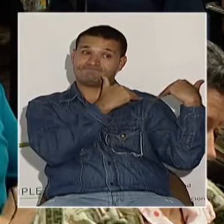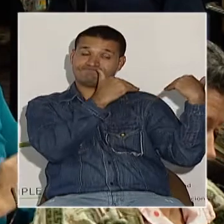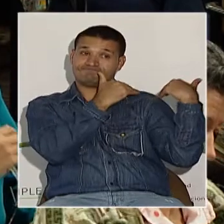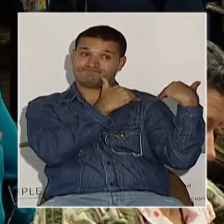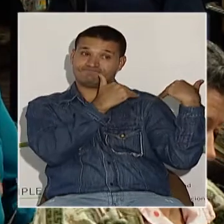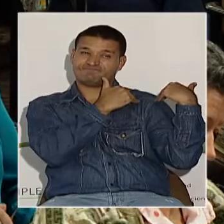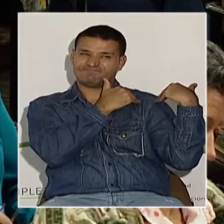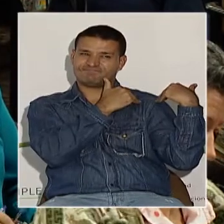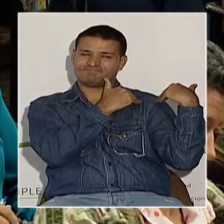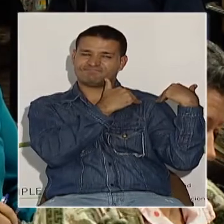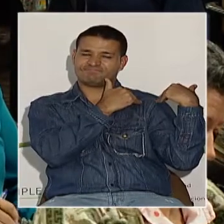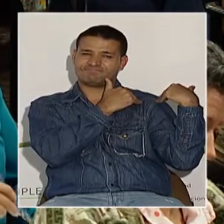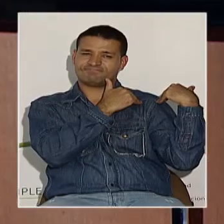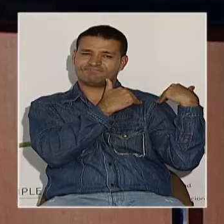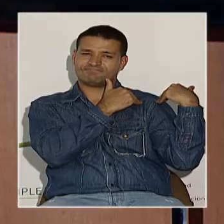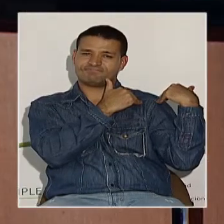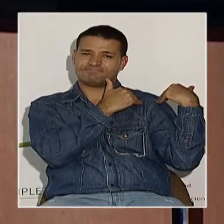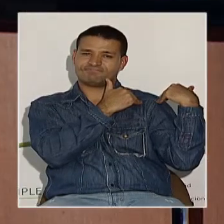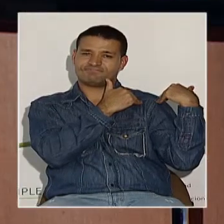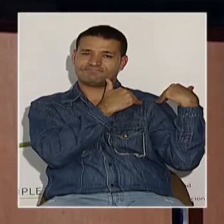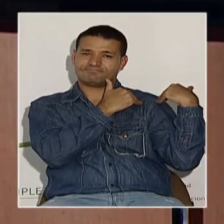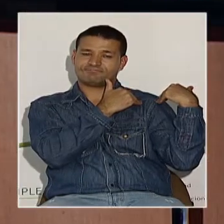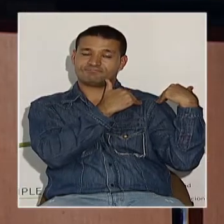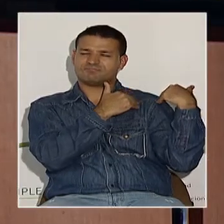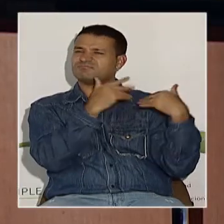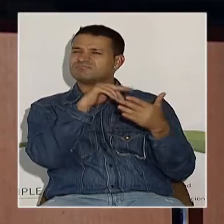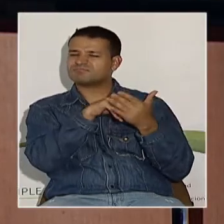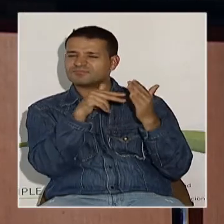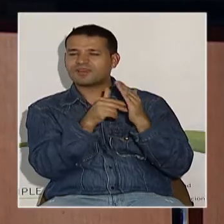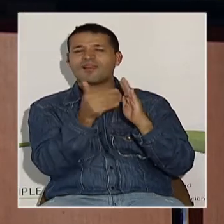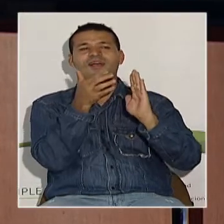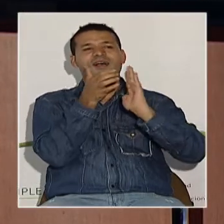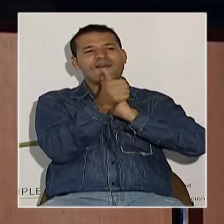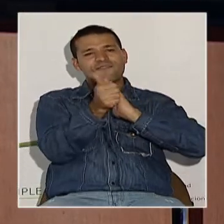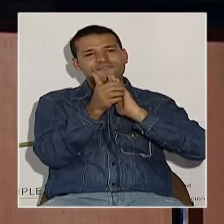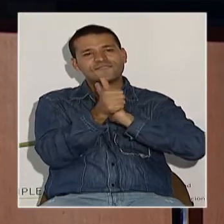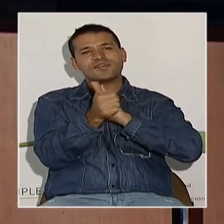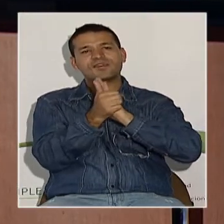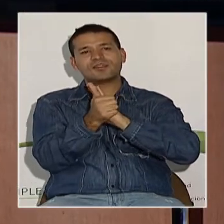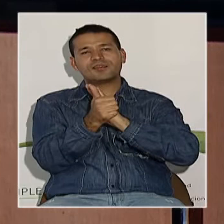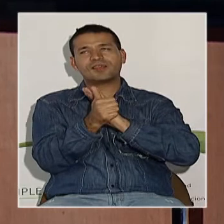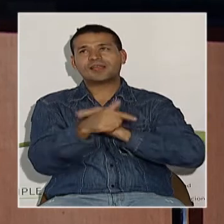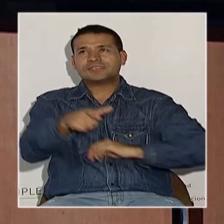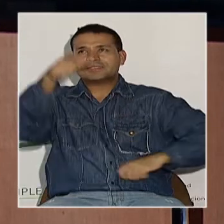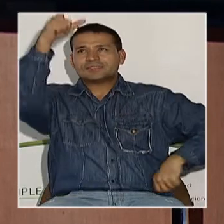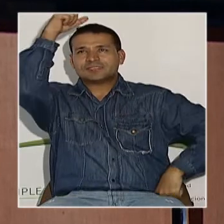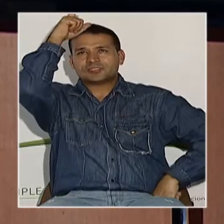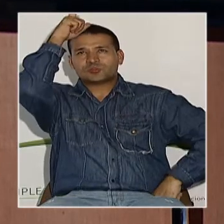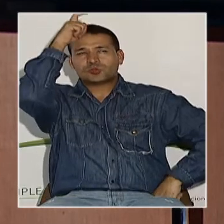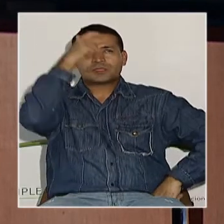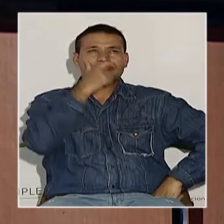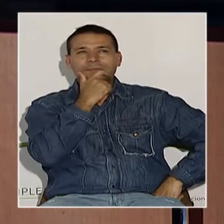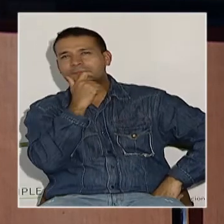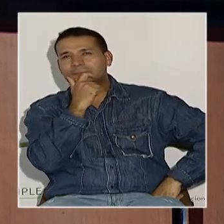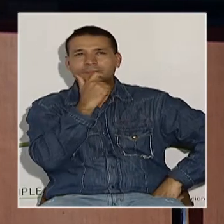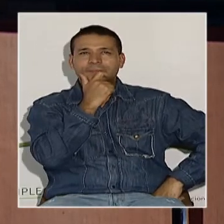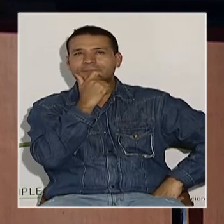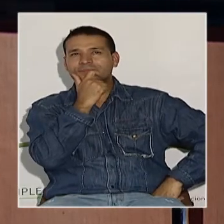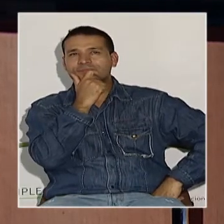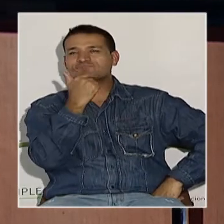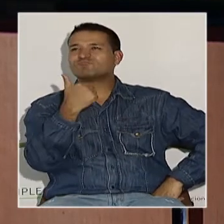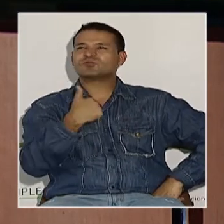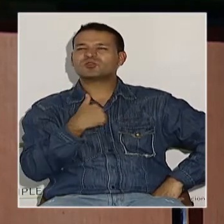responsabilidad. En su etimología es la habilidad de responder a la pregunta que me trata la vida o me trae la